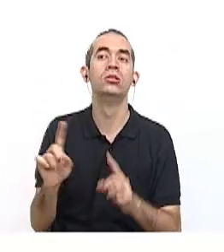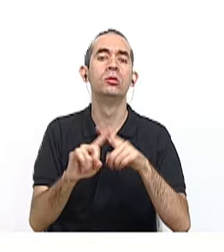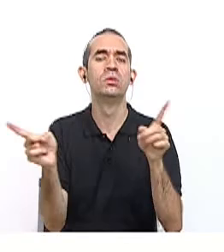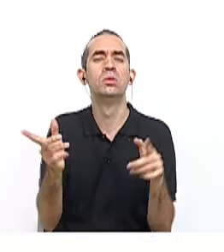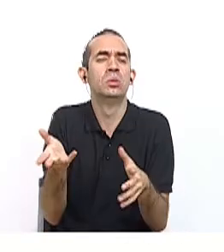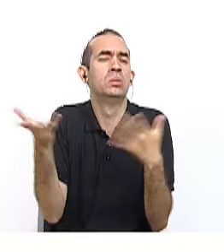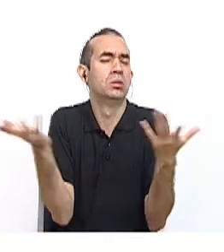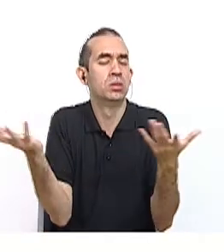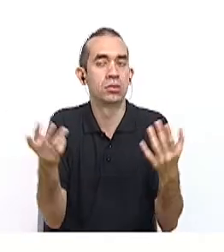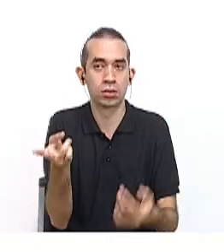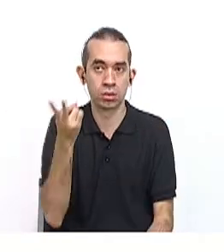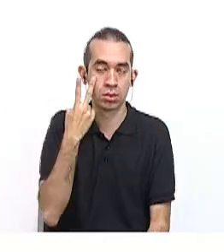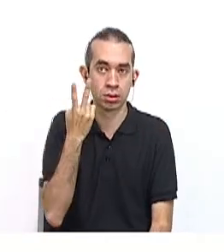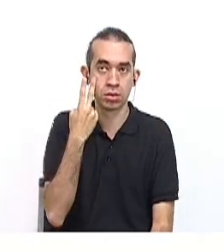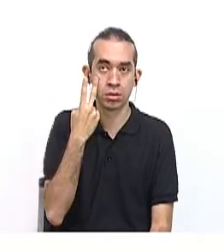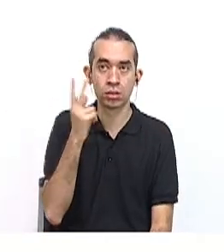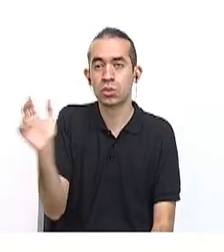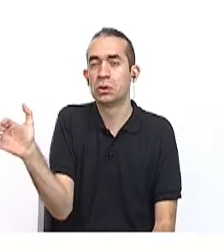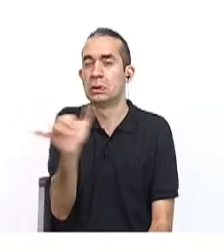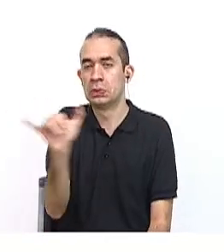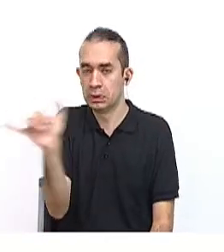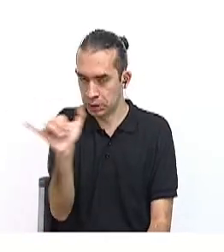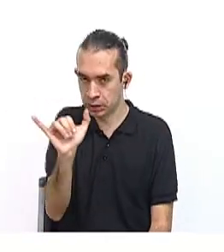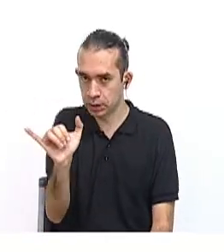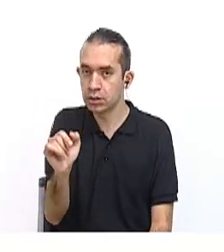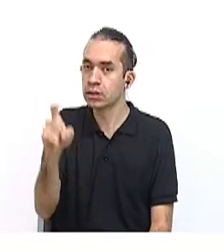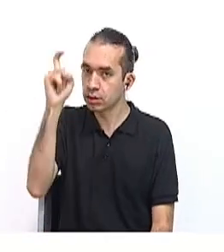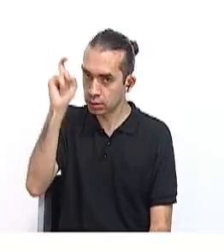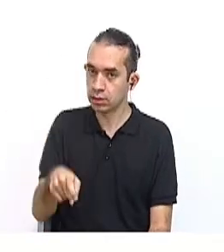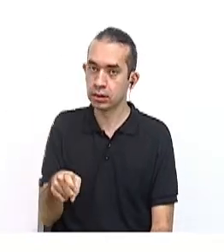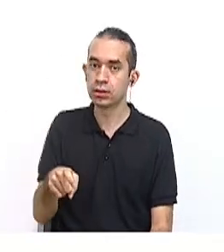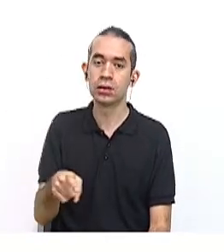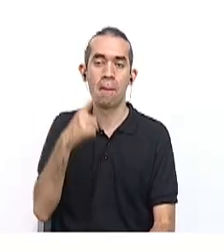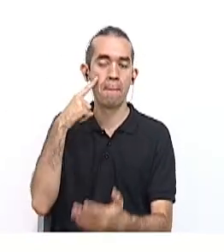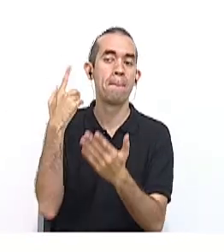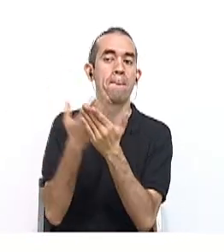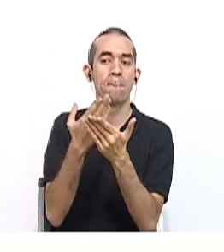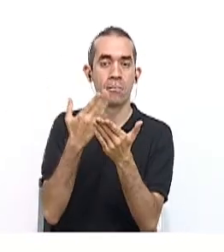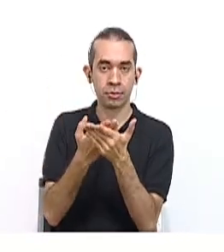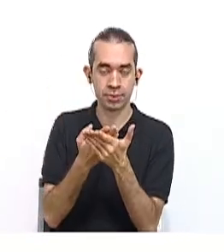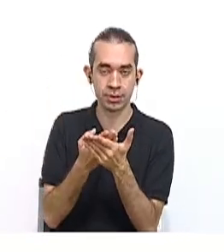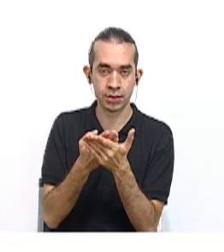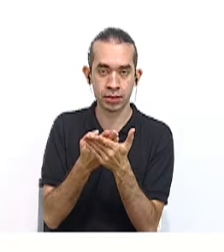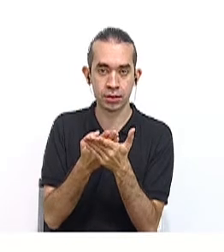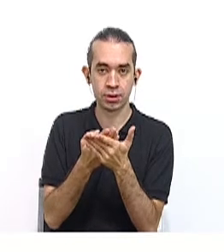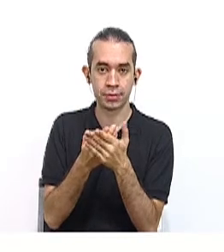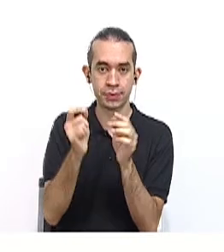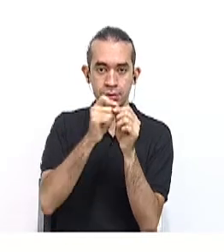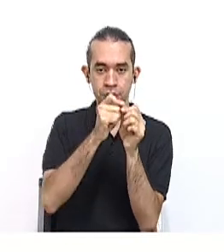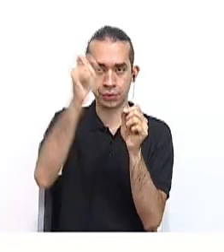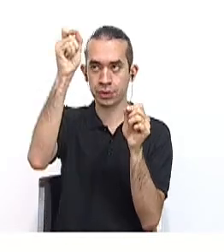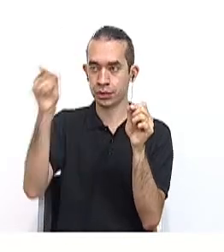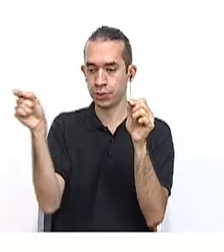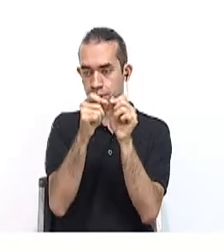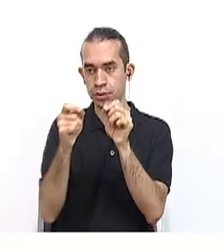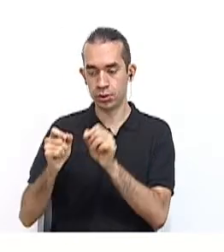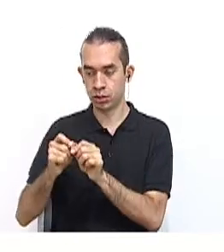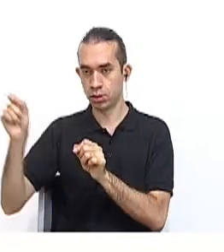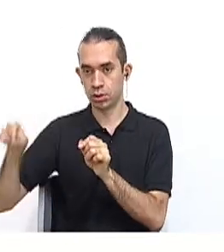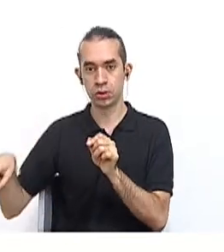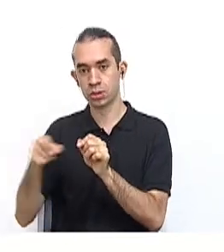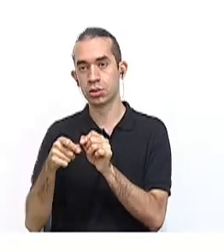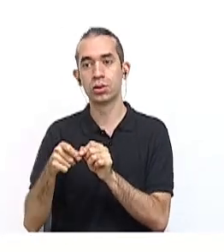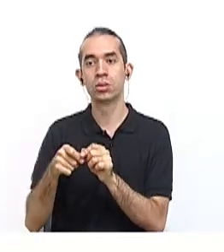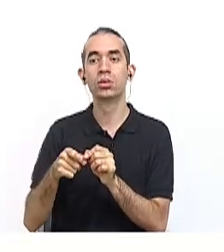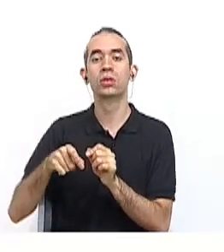diferencia? En que la congruencia tenemos que comprobar que los lados de los triángulos